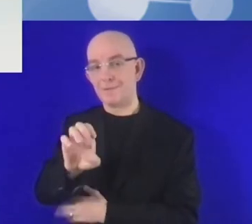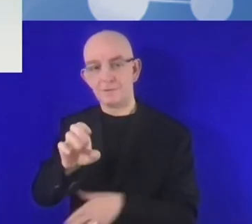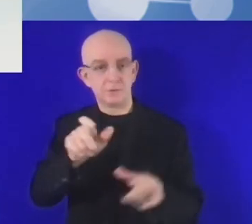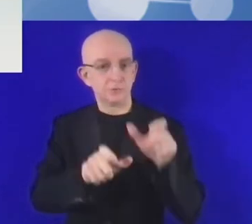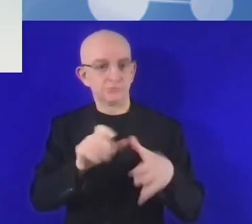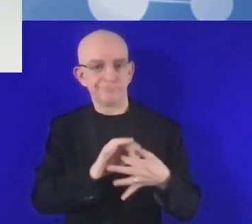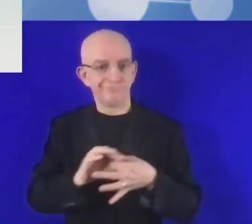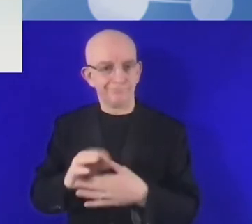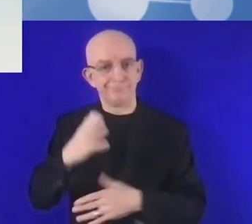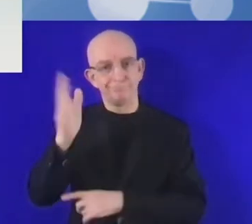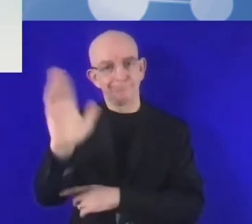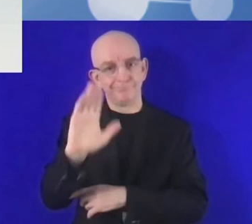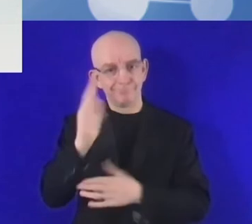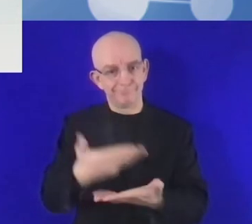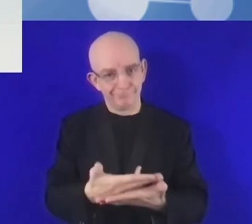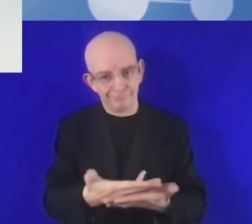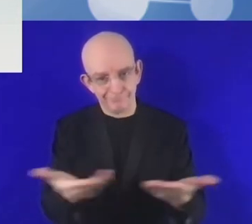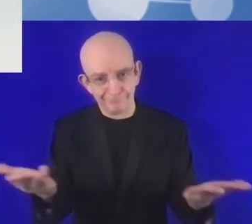Miriam, ¿nos escuchas?